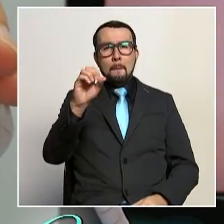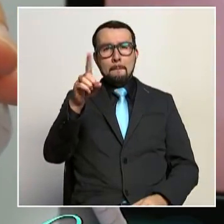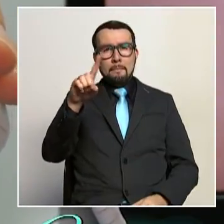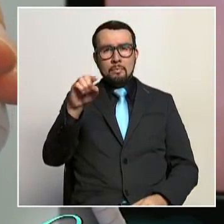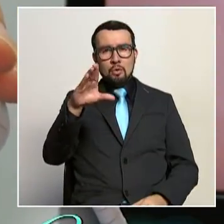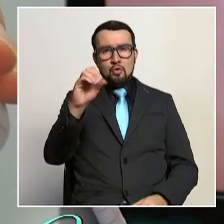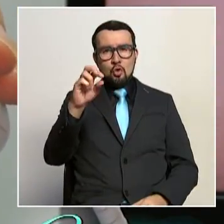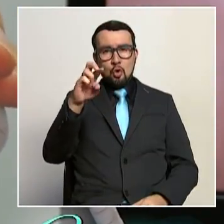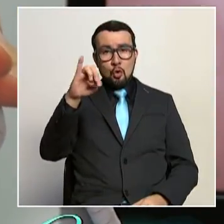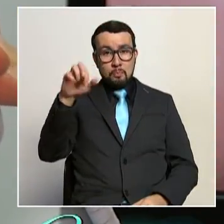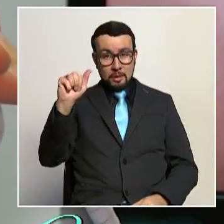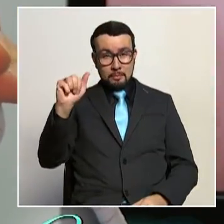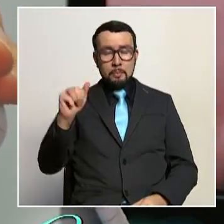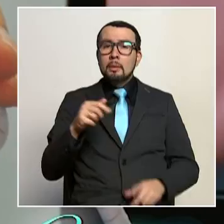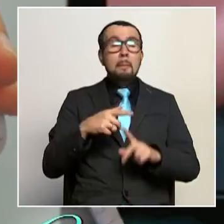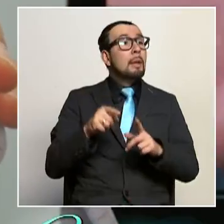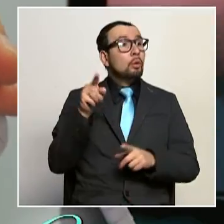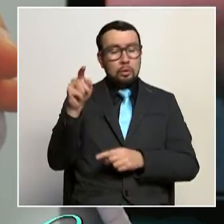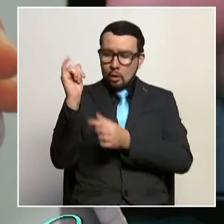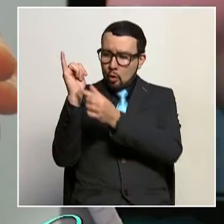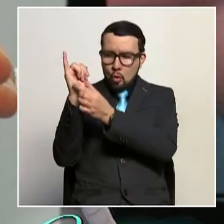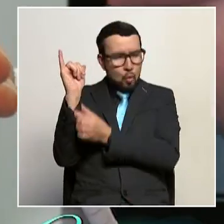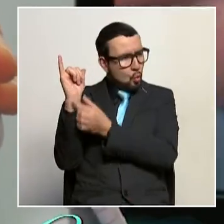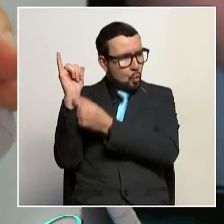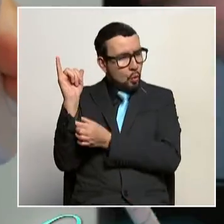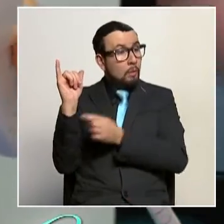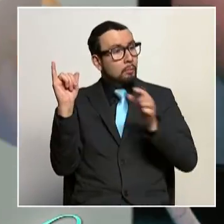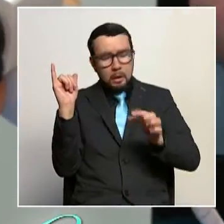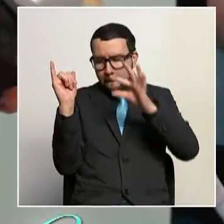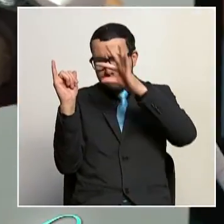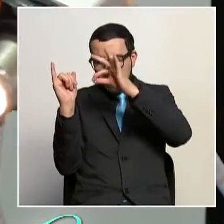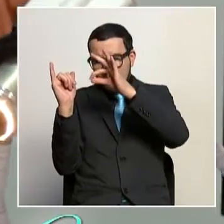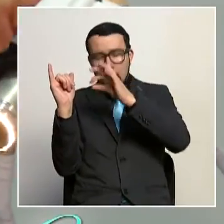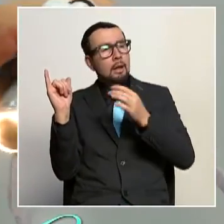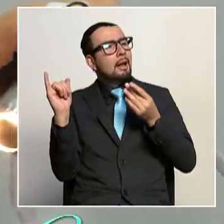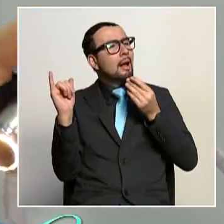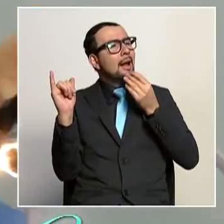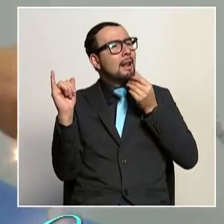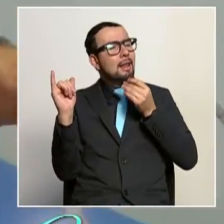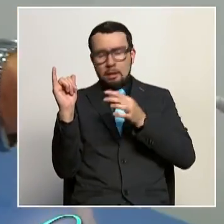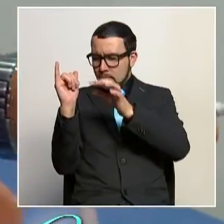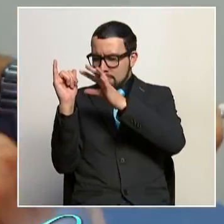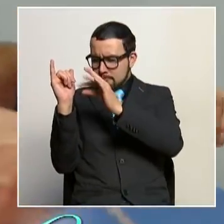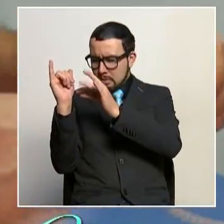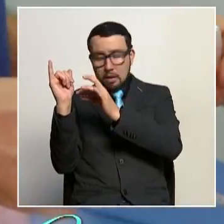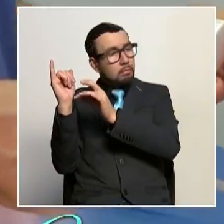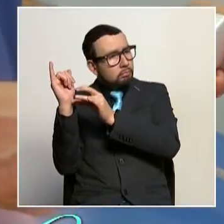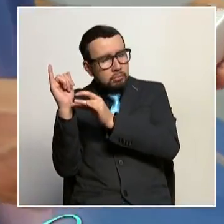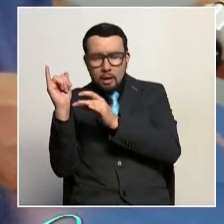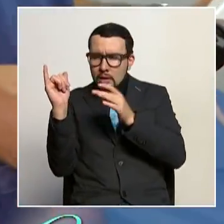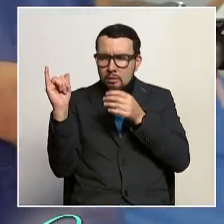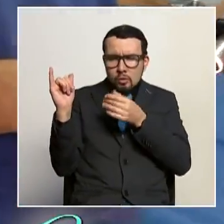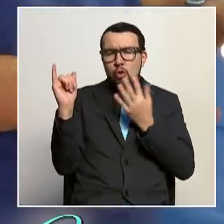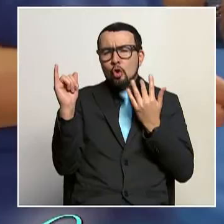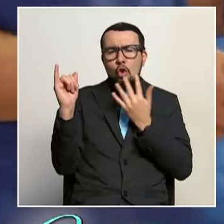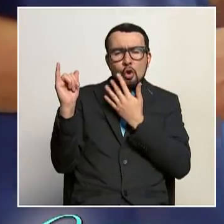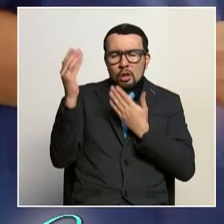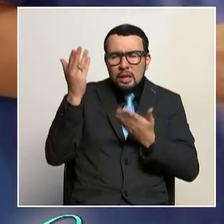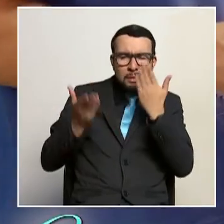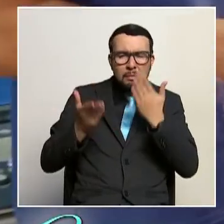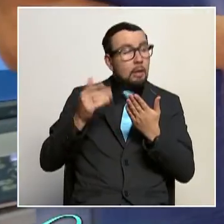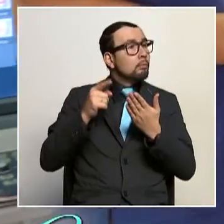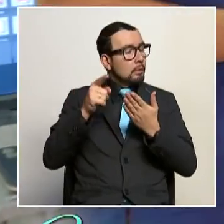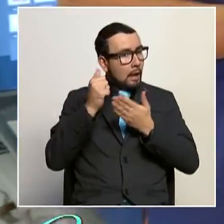el cuello ustedes aplican unas sustancias especiales que les pueden dar, digamos, una orientación, una sospecha a